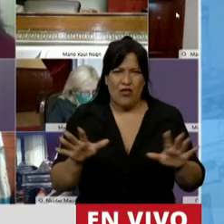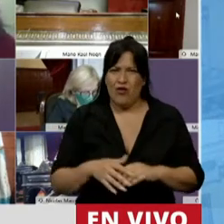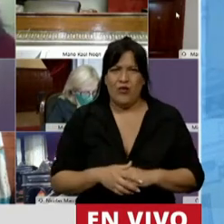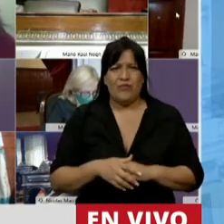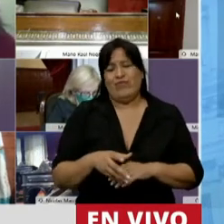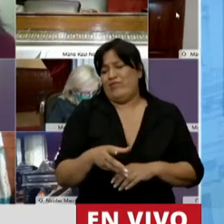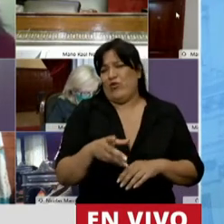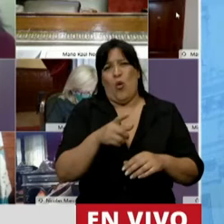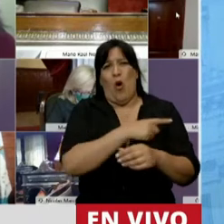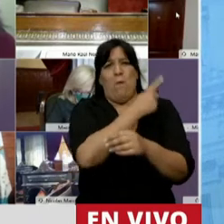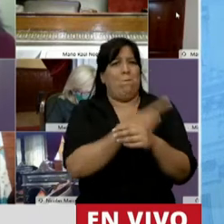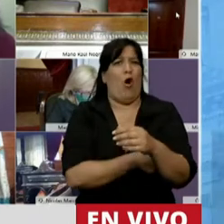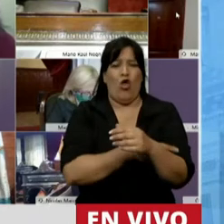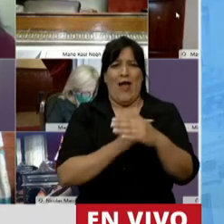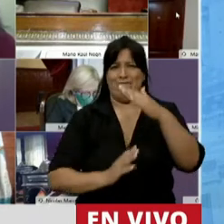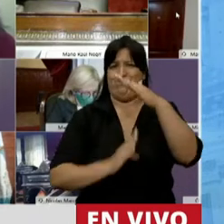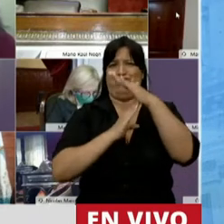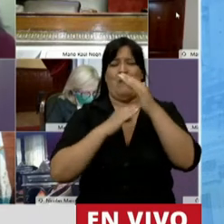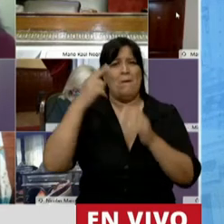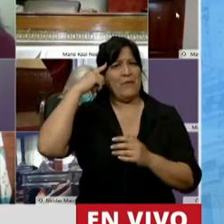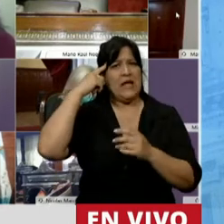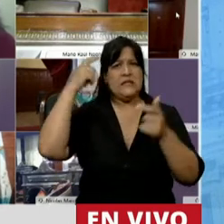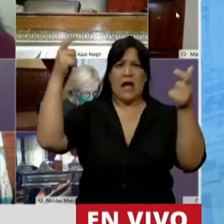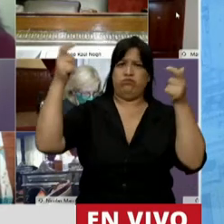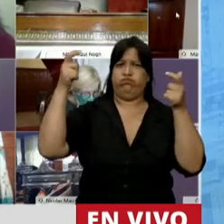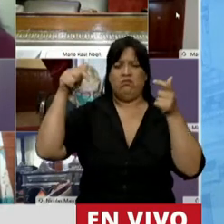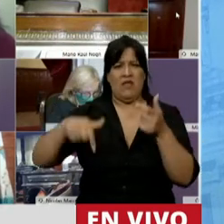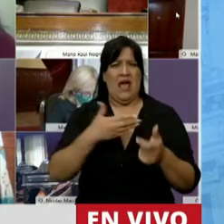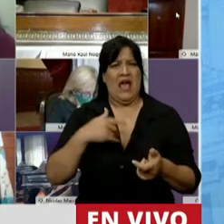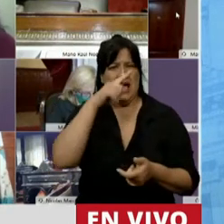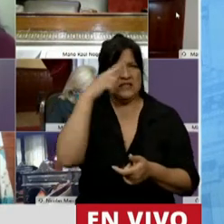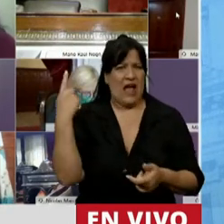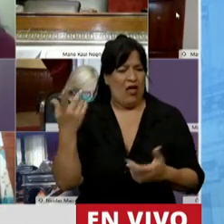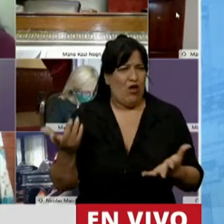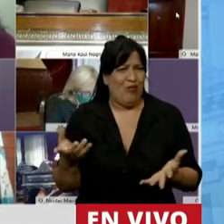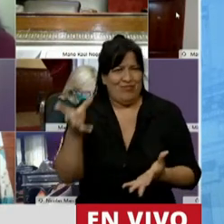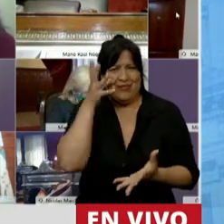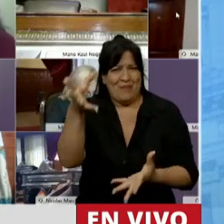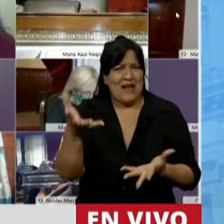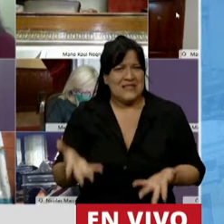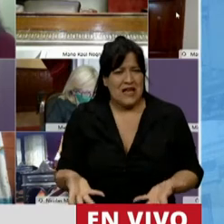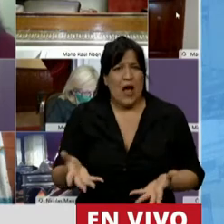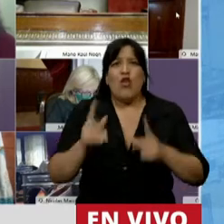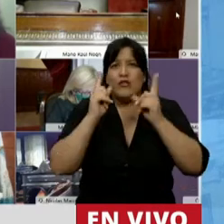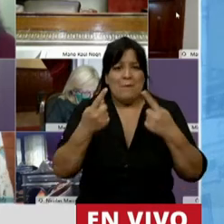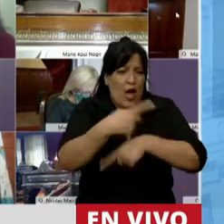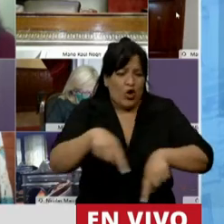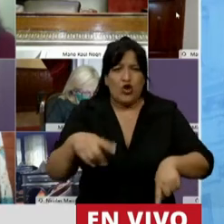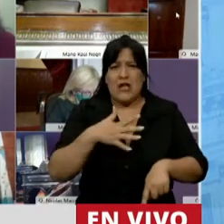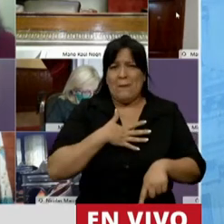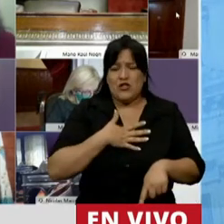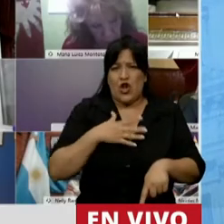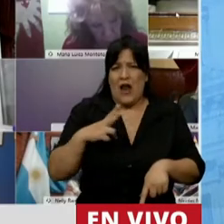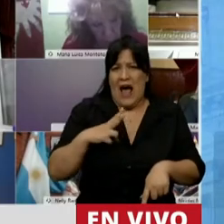en un abuso del poder de imperio que tiene el Estado. Es una superposición de gravámenes, sobre todo con los bienes personales que